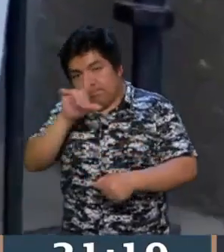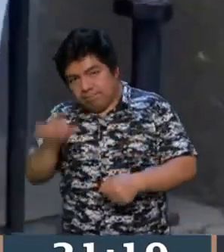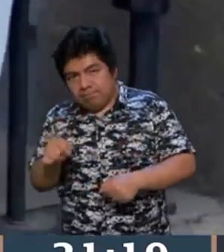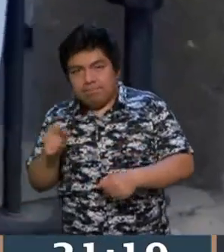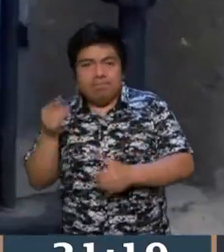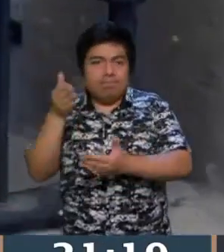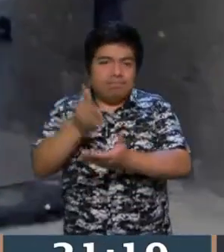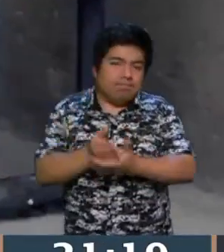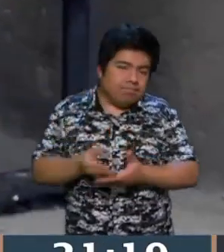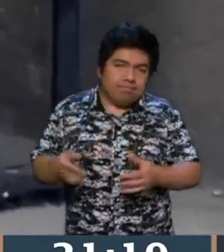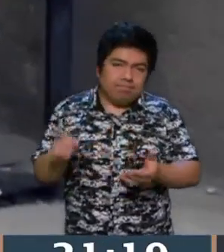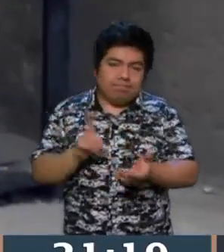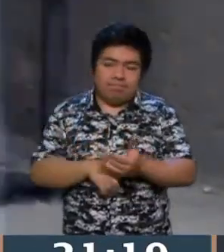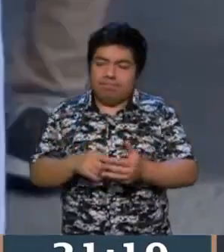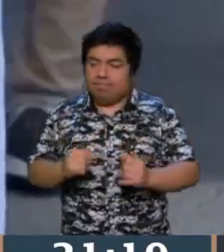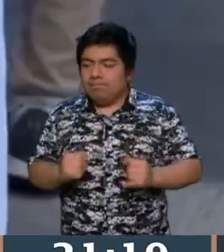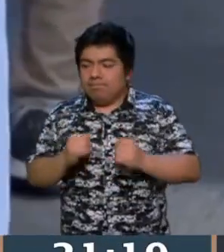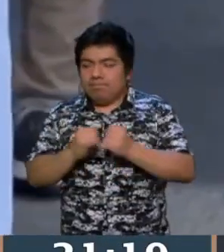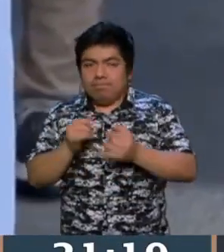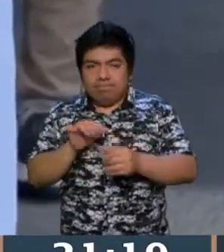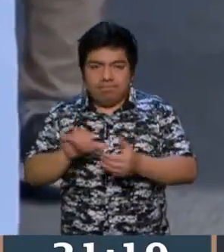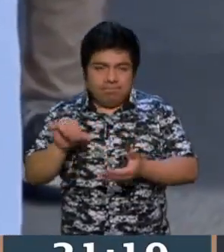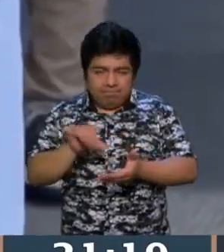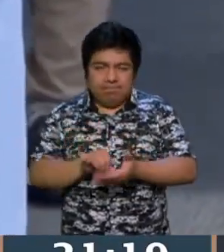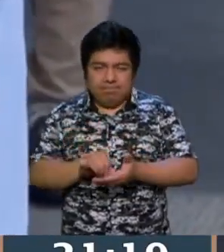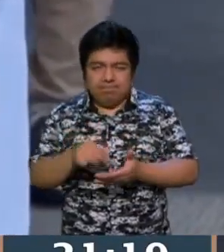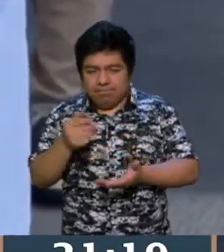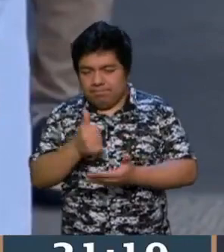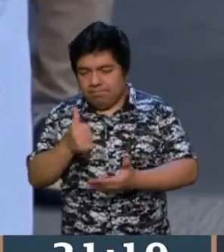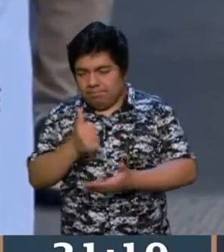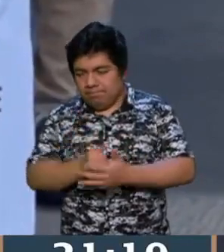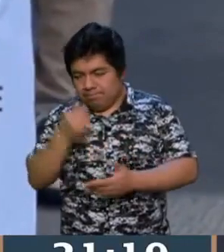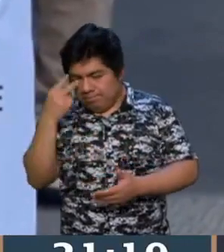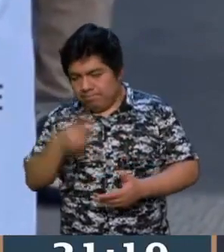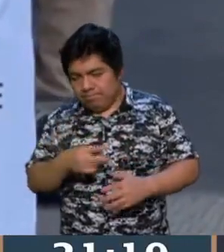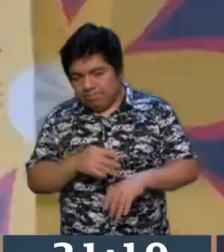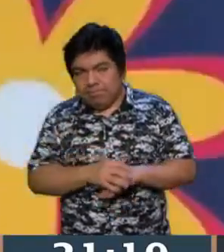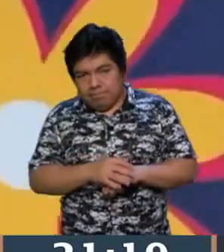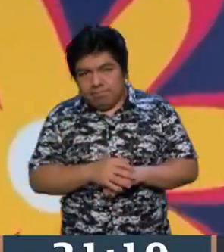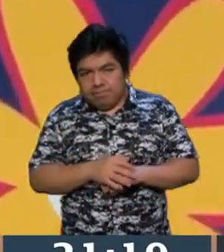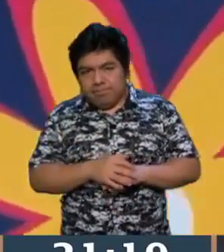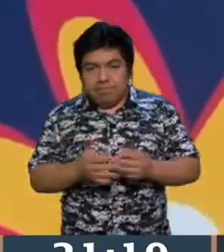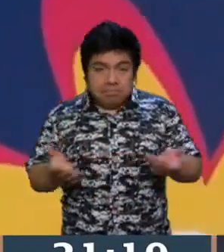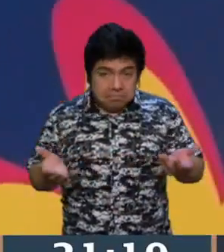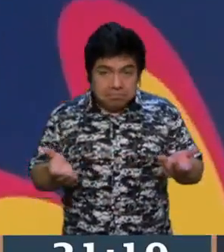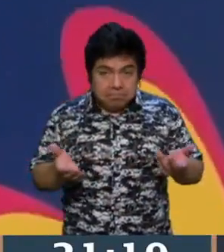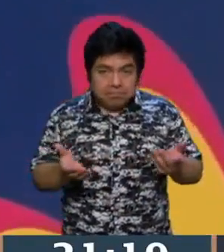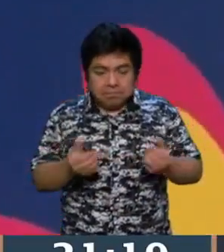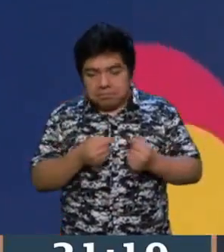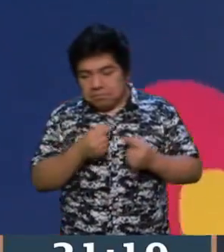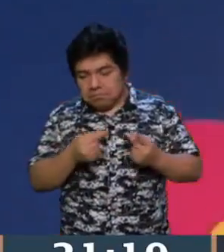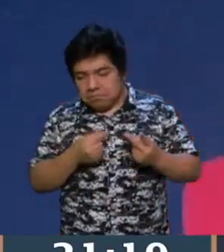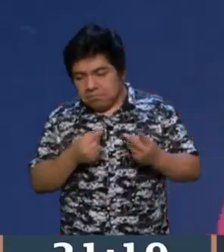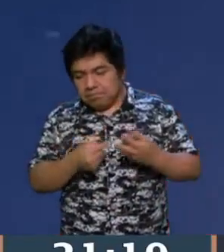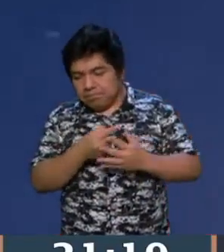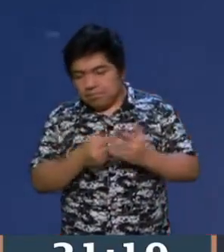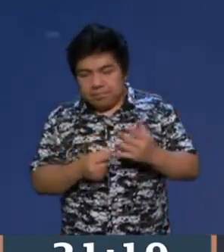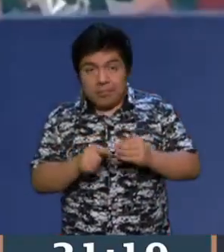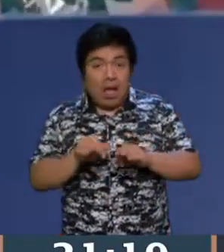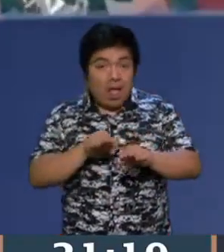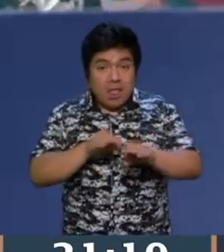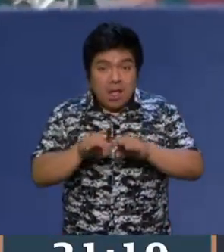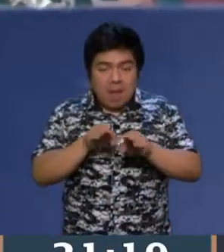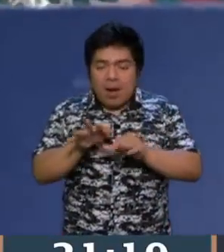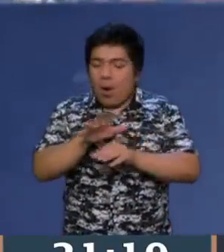ya electorales centrales de la Ciudad de México. Es decir, implica un trabajo de